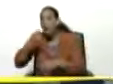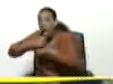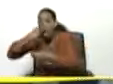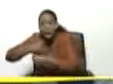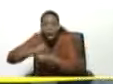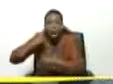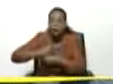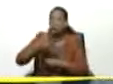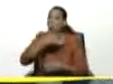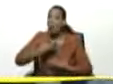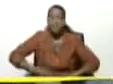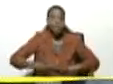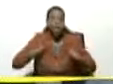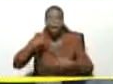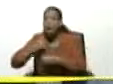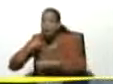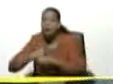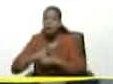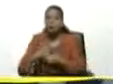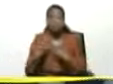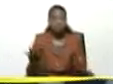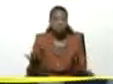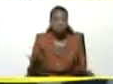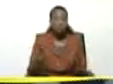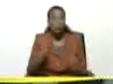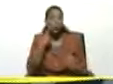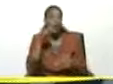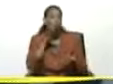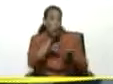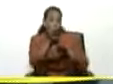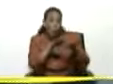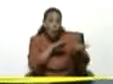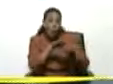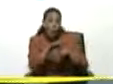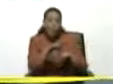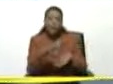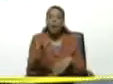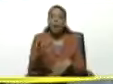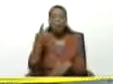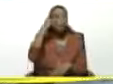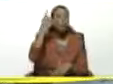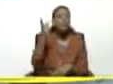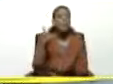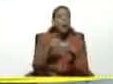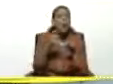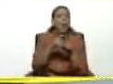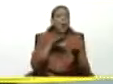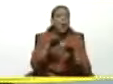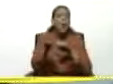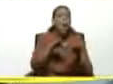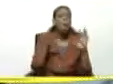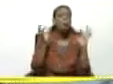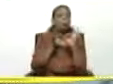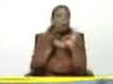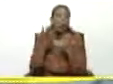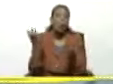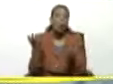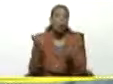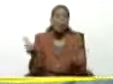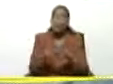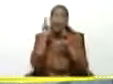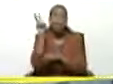para trabajar por ejemplo cuando llega el jueves cómo le dicen el jueves viernes